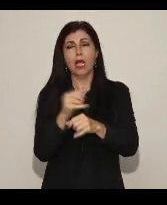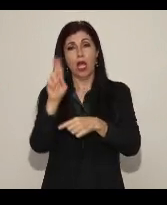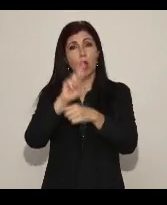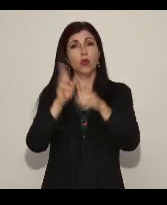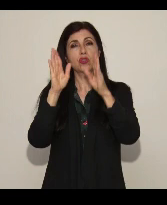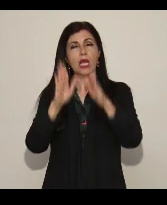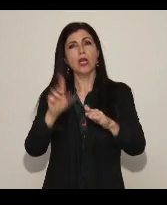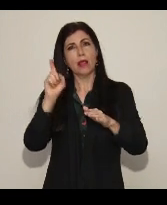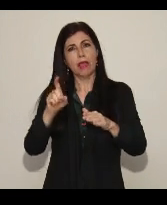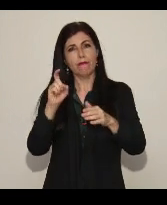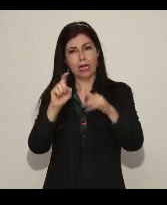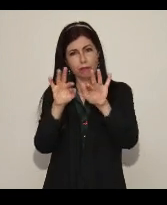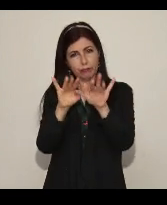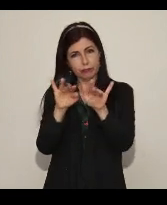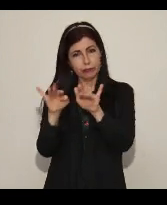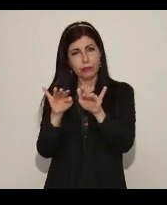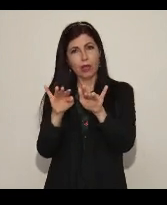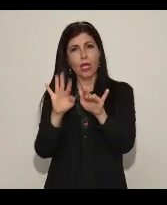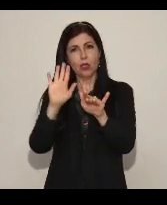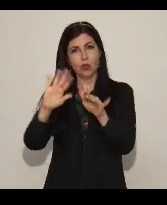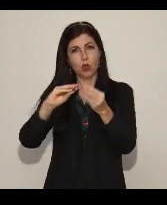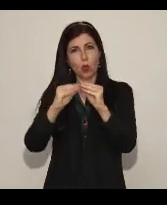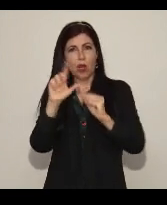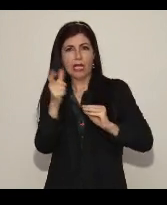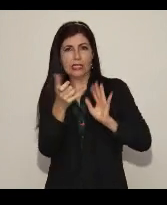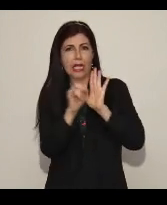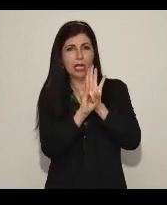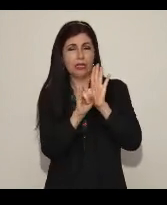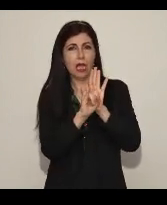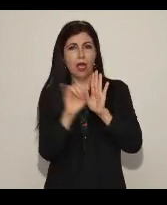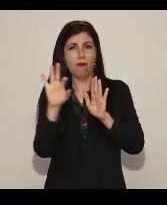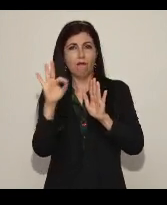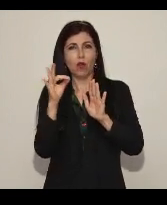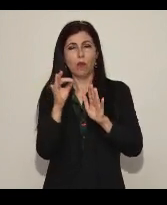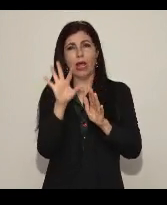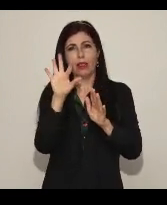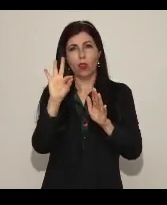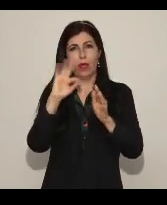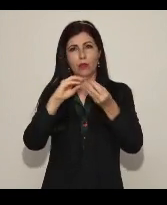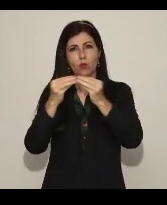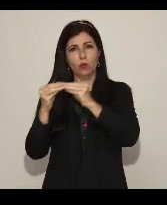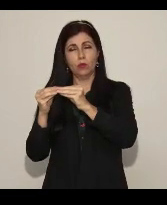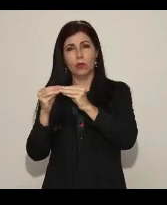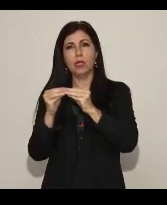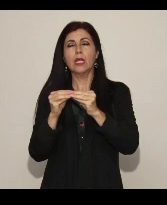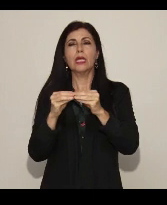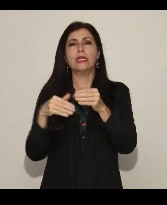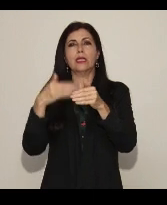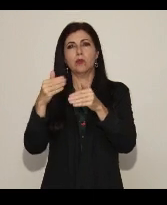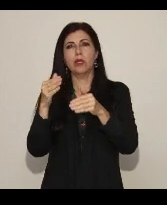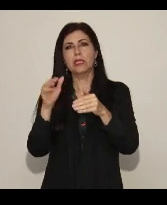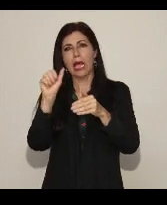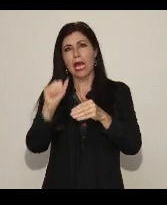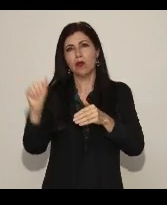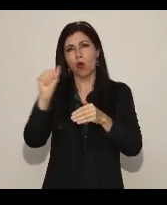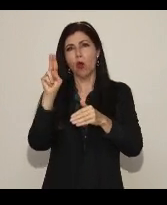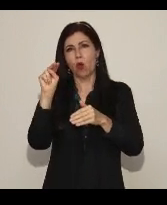institucionales, el usuario que deberá digitar es su número de cédula en formato de 9 dígitos, seguido